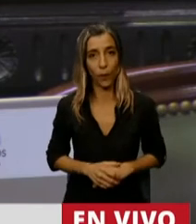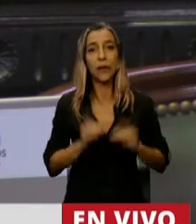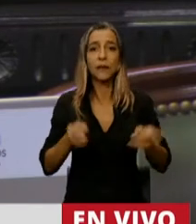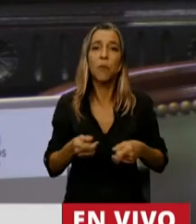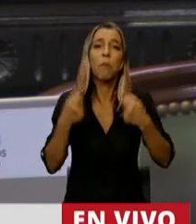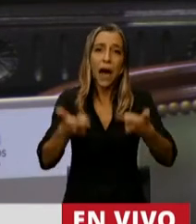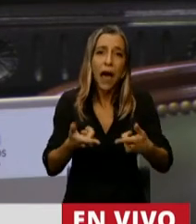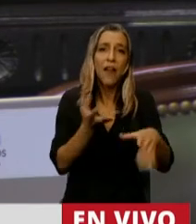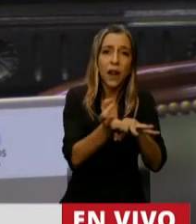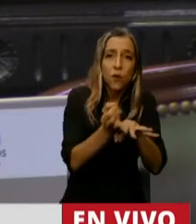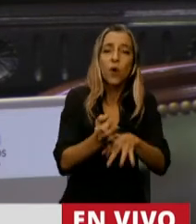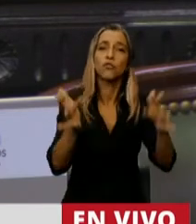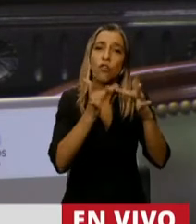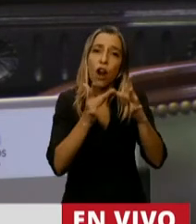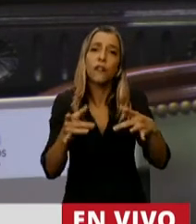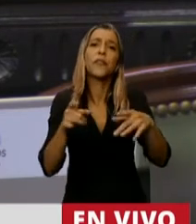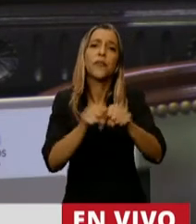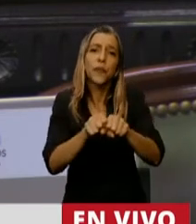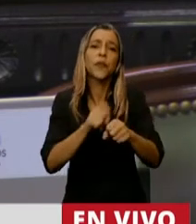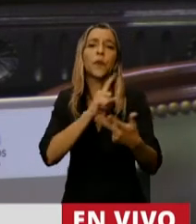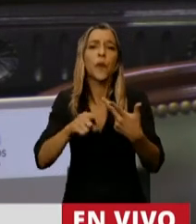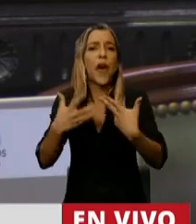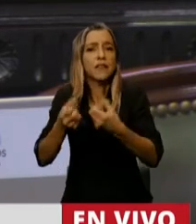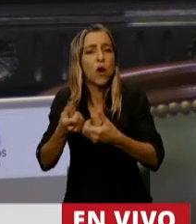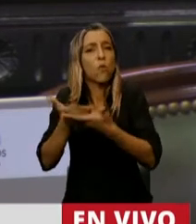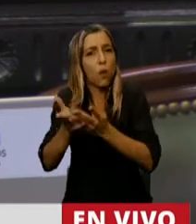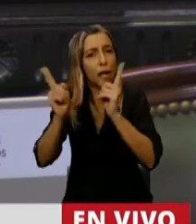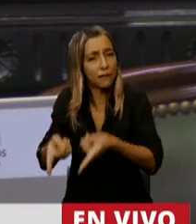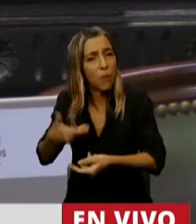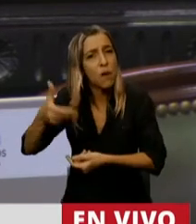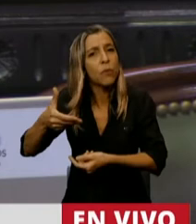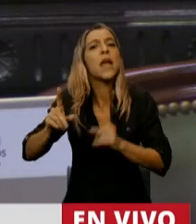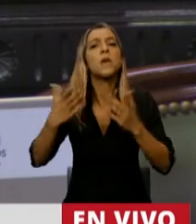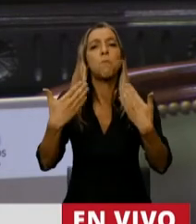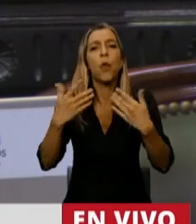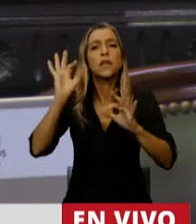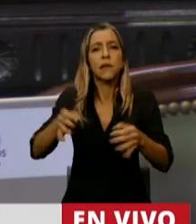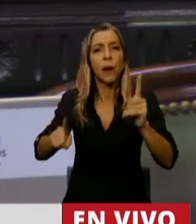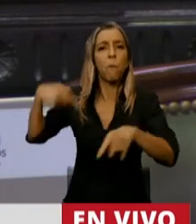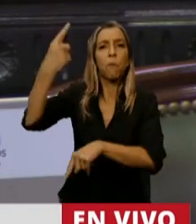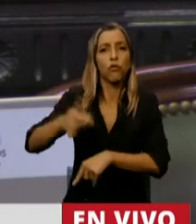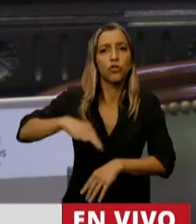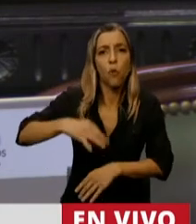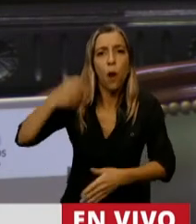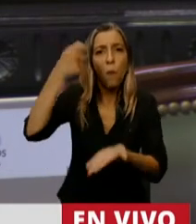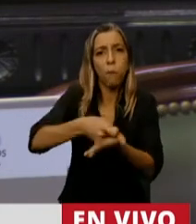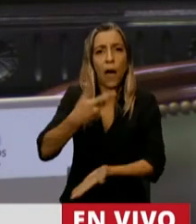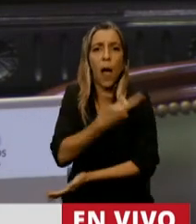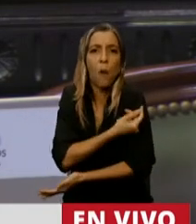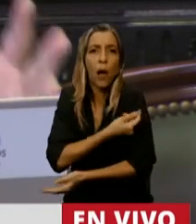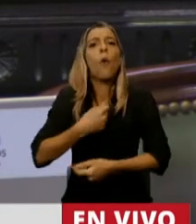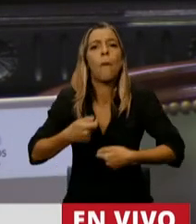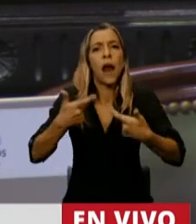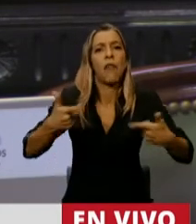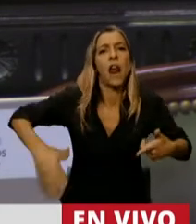recursos en la educación, la conectividad y la salud pública, para poder prever para el año que viene la compra de la vacuna COVID para toda la población, una